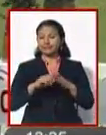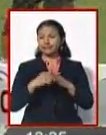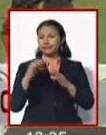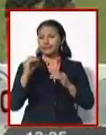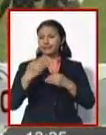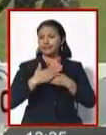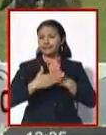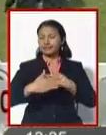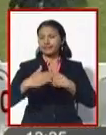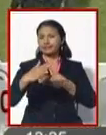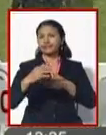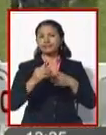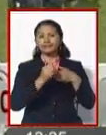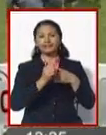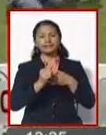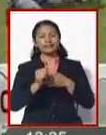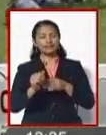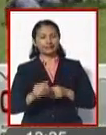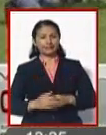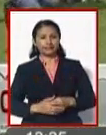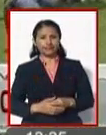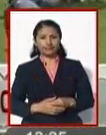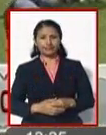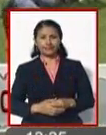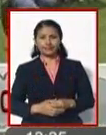minuto cero como el volante de creación.